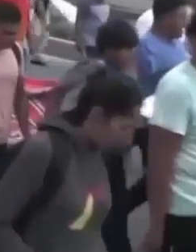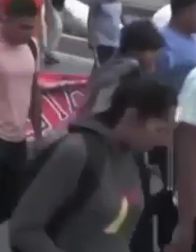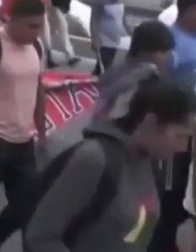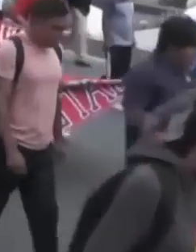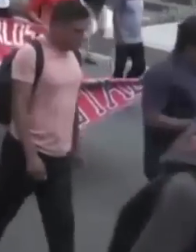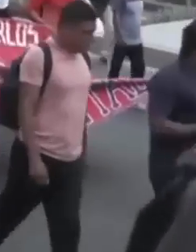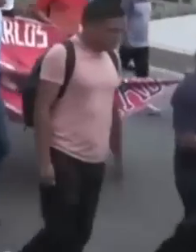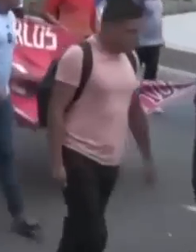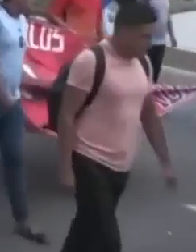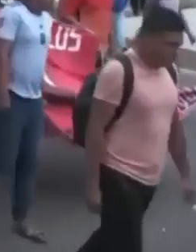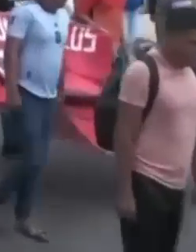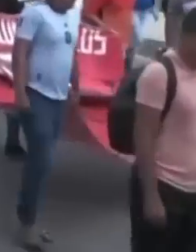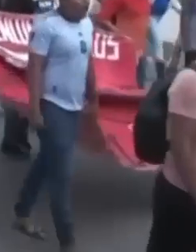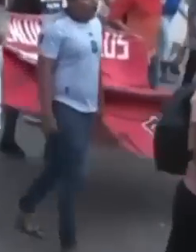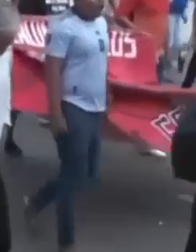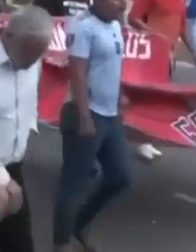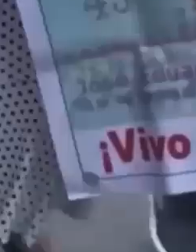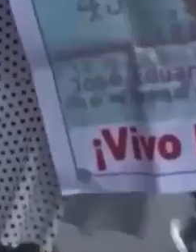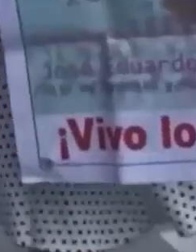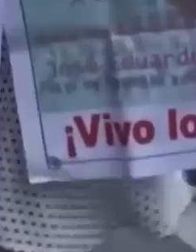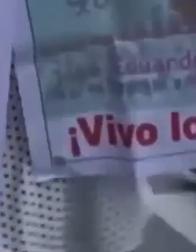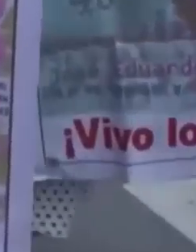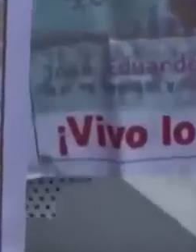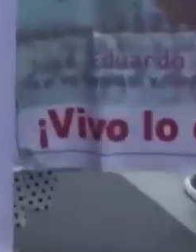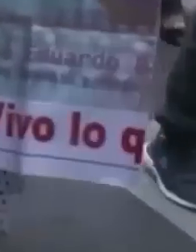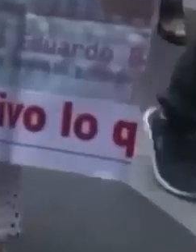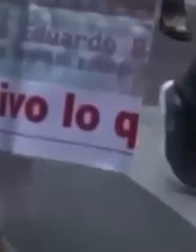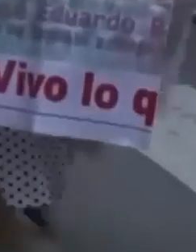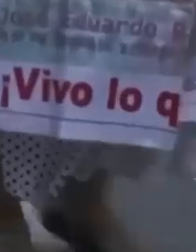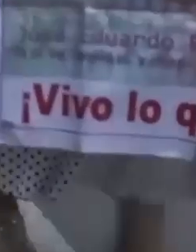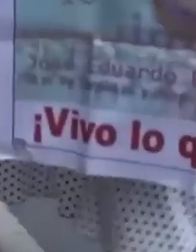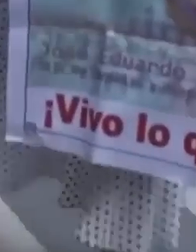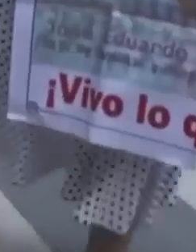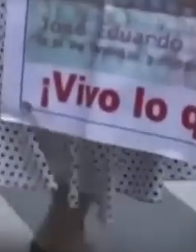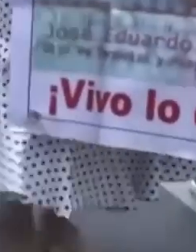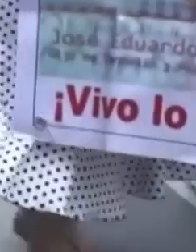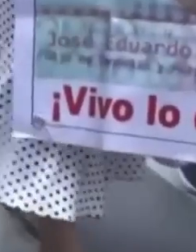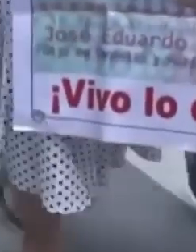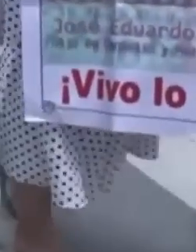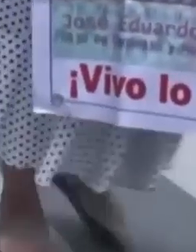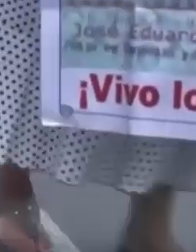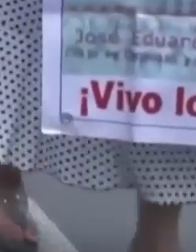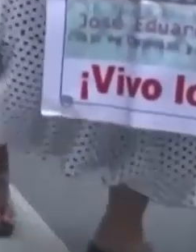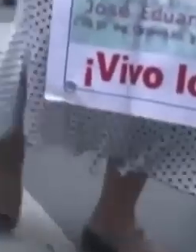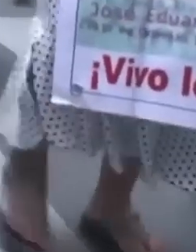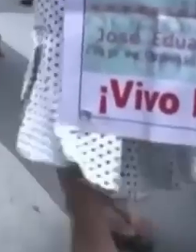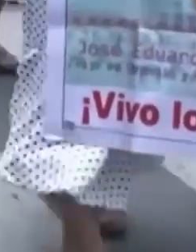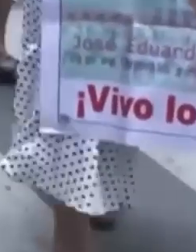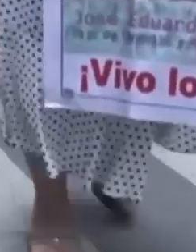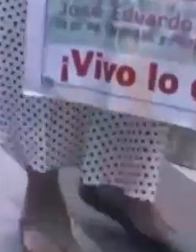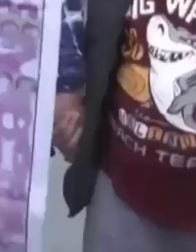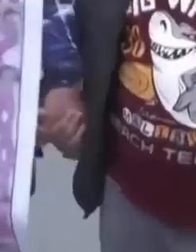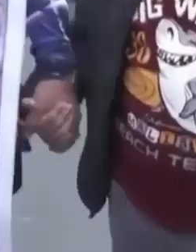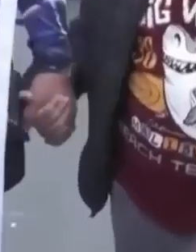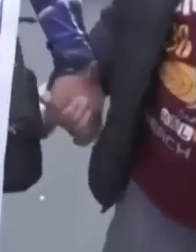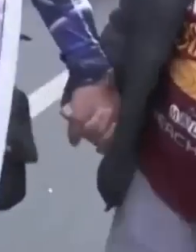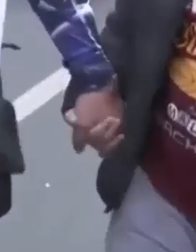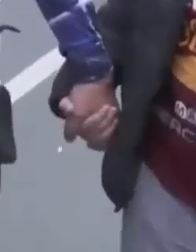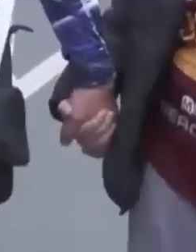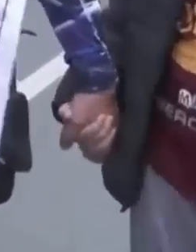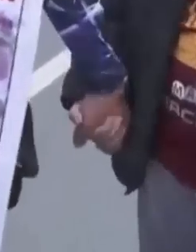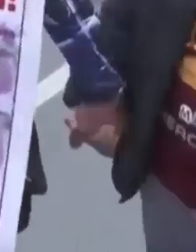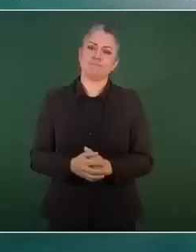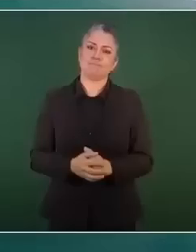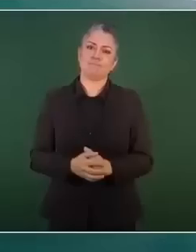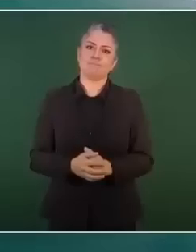Expertos Independientes para profundizar sus investigaciones y coadyuvar al esclarecimiento de los hechos y la búsqueda de los estudiantes, expuso el organismo